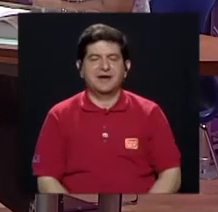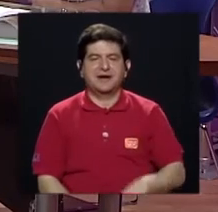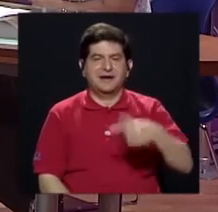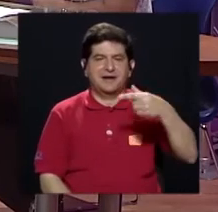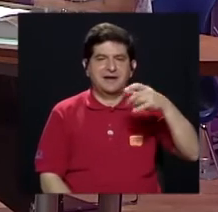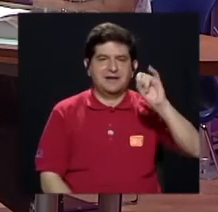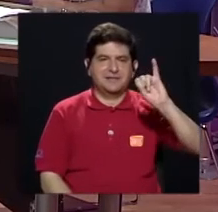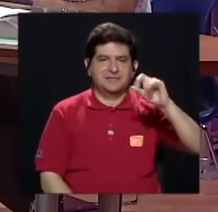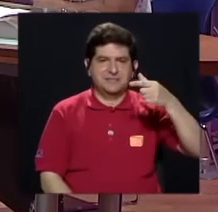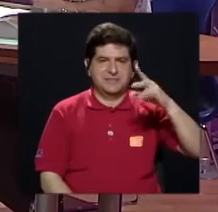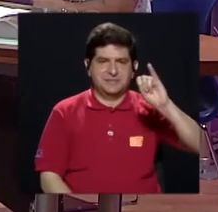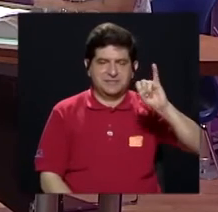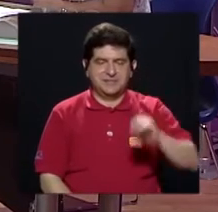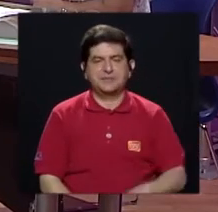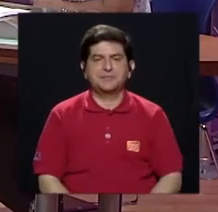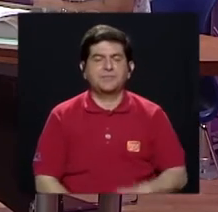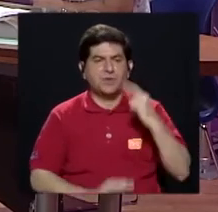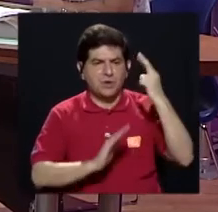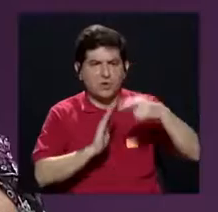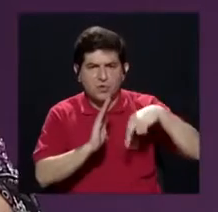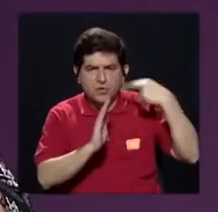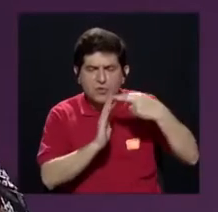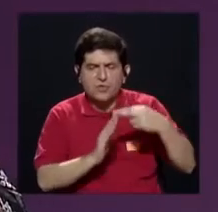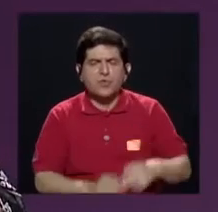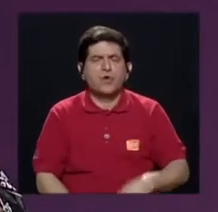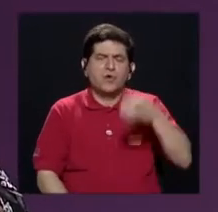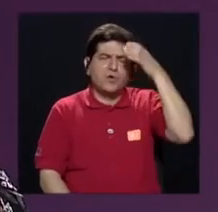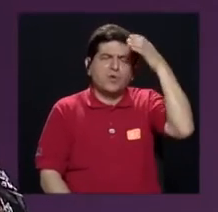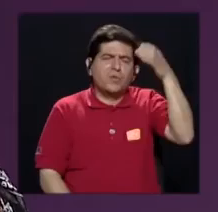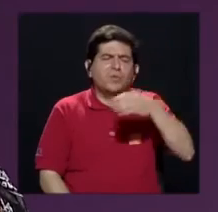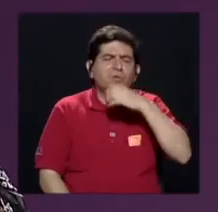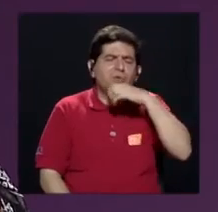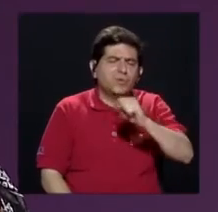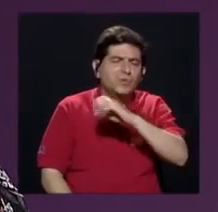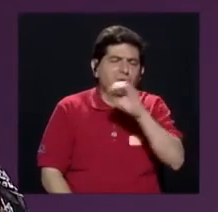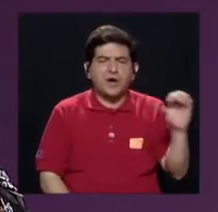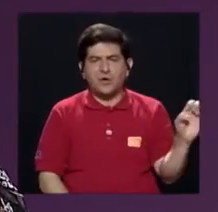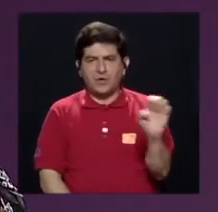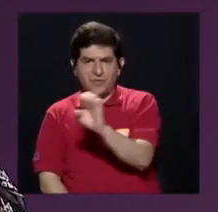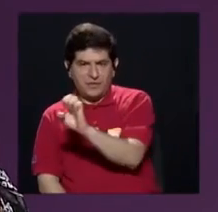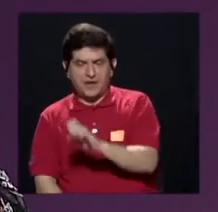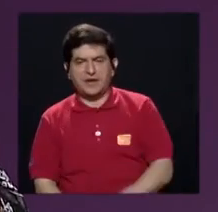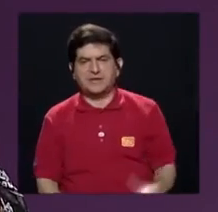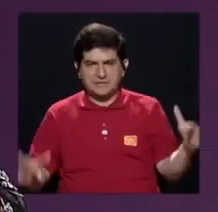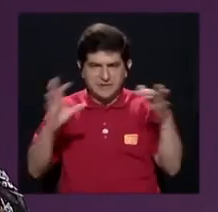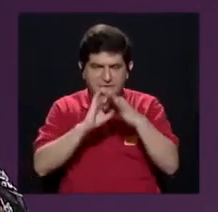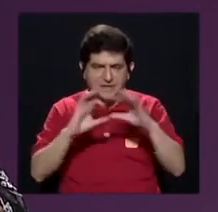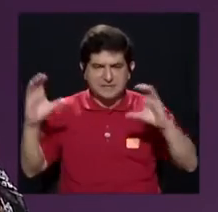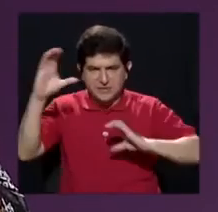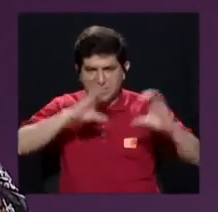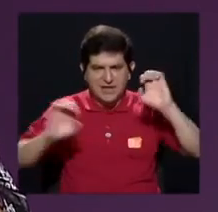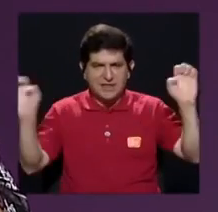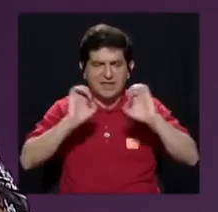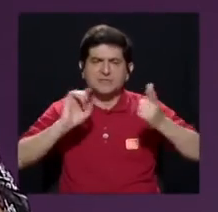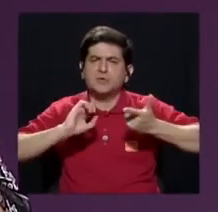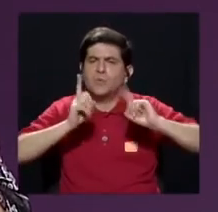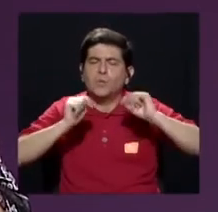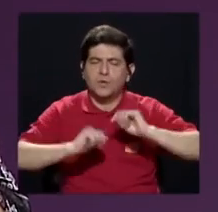¿cuál es el papel que cumple la cultura antigua y las orientales con respecto a las ciencias energéticas?